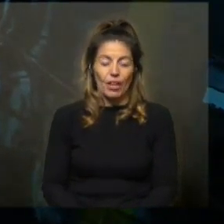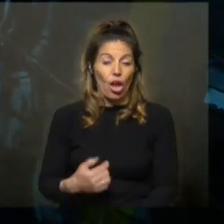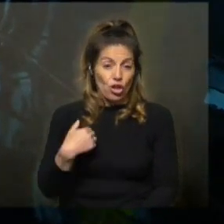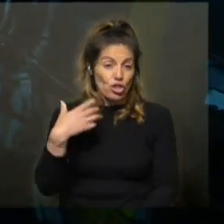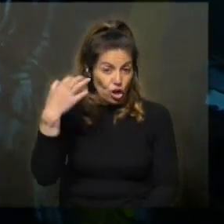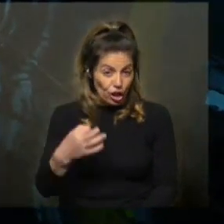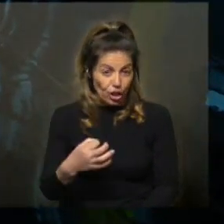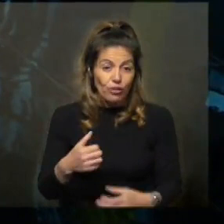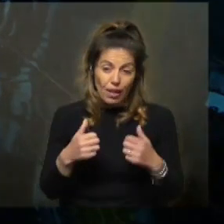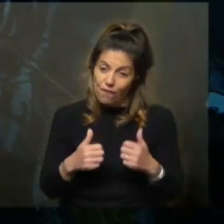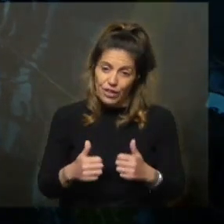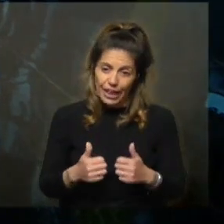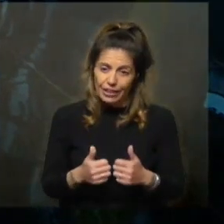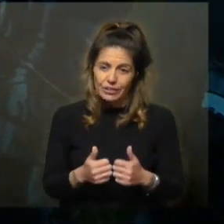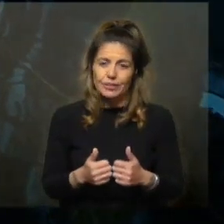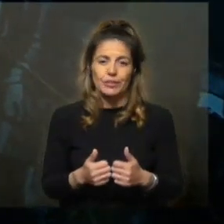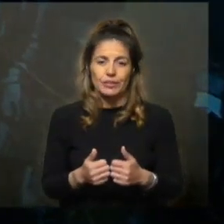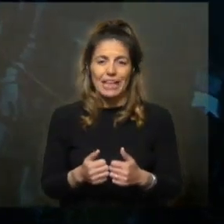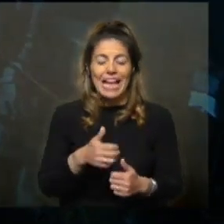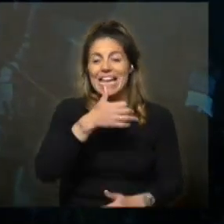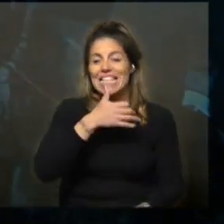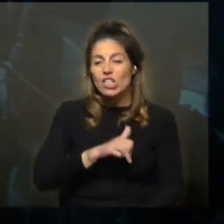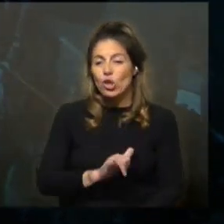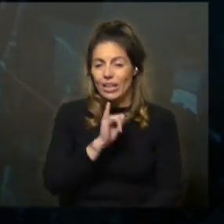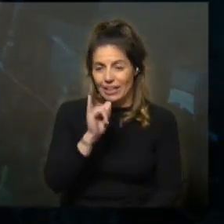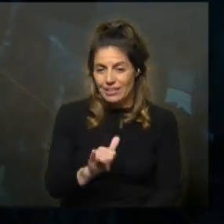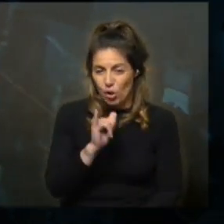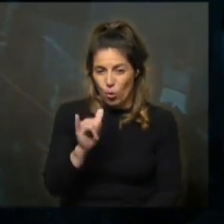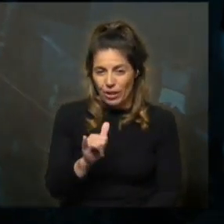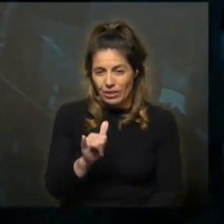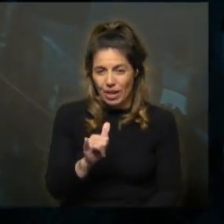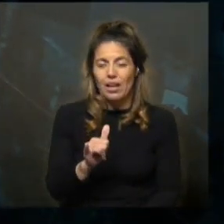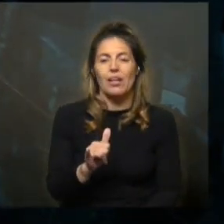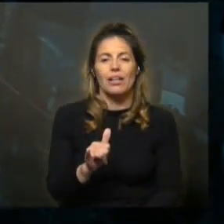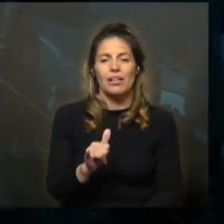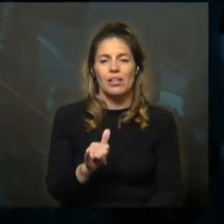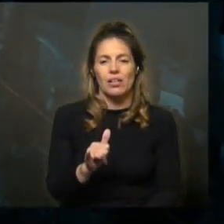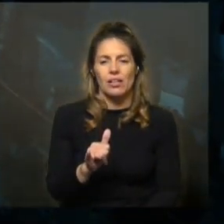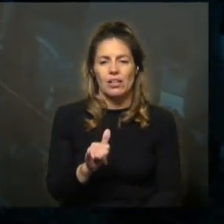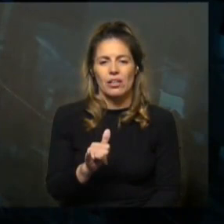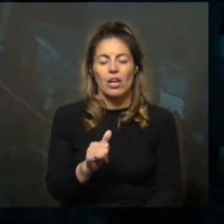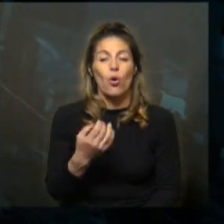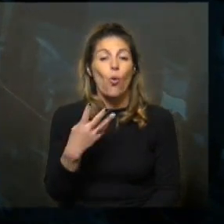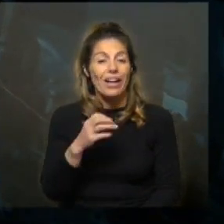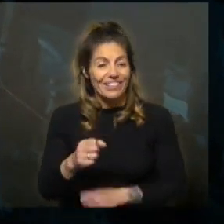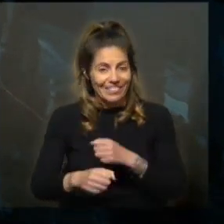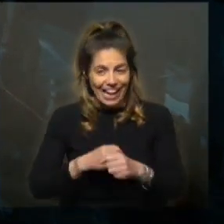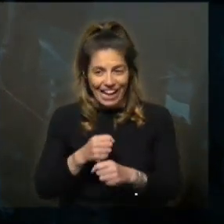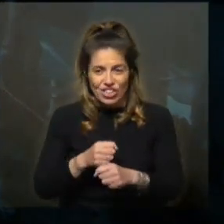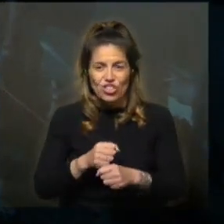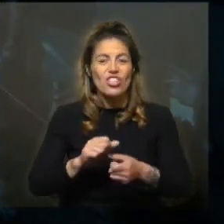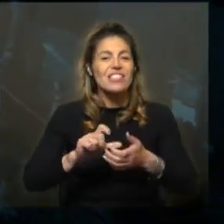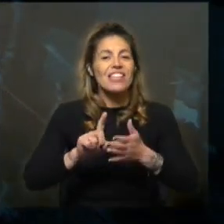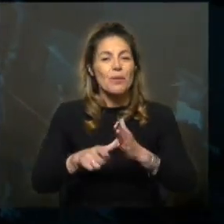está muy bien eh las historias que se cuentan no me acaban este que ha 40 años se demoró a